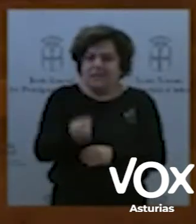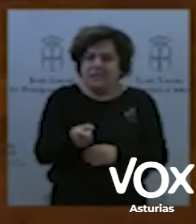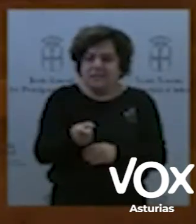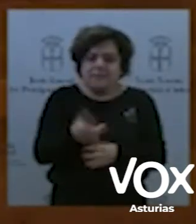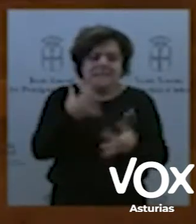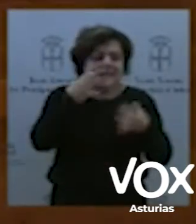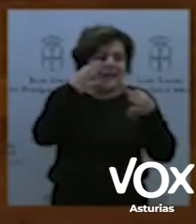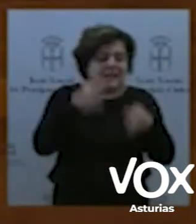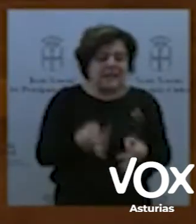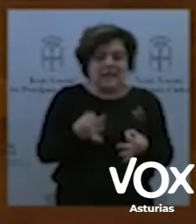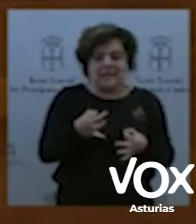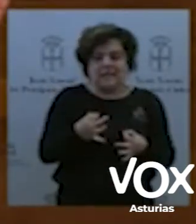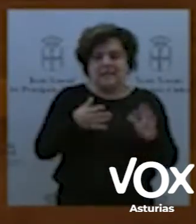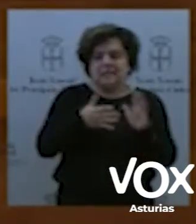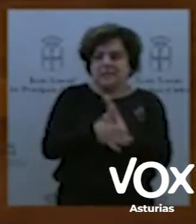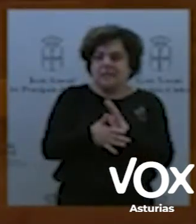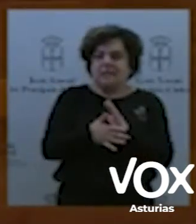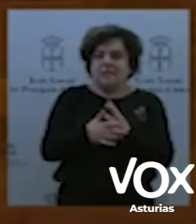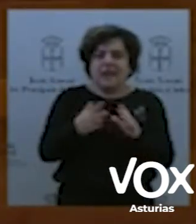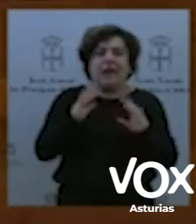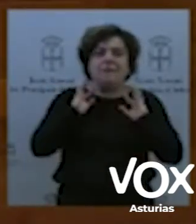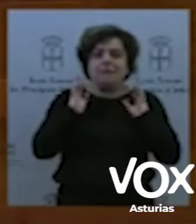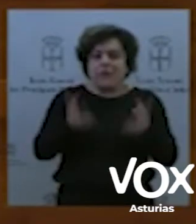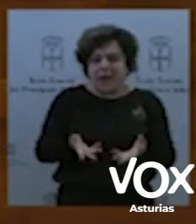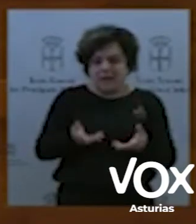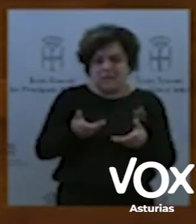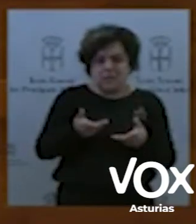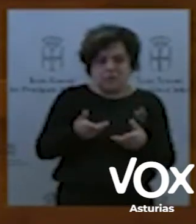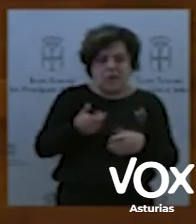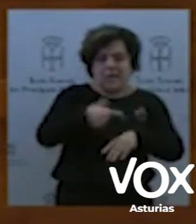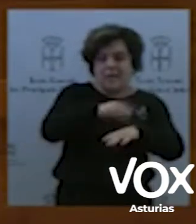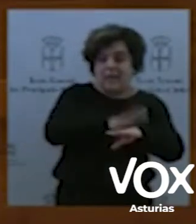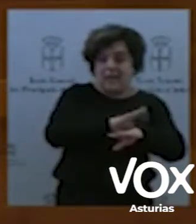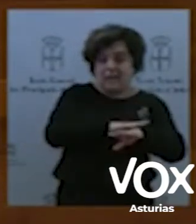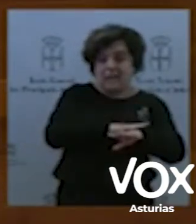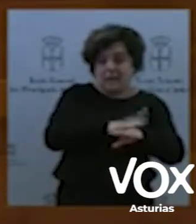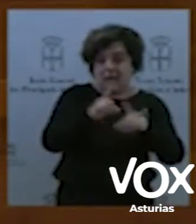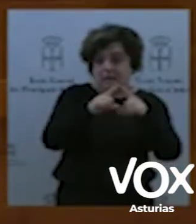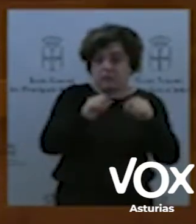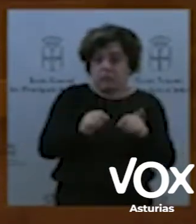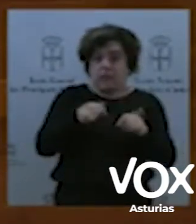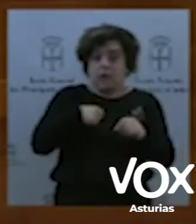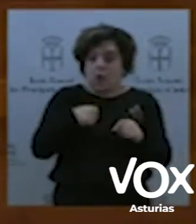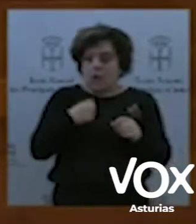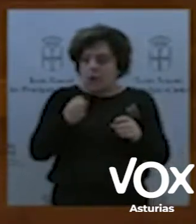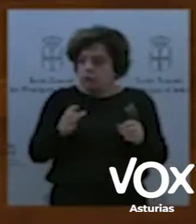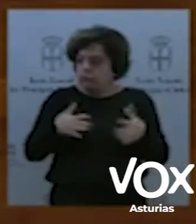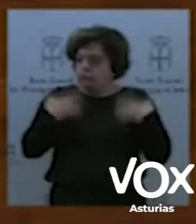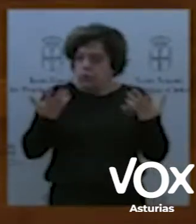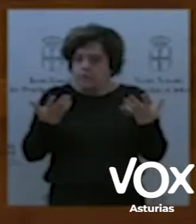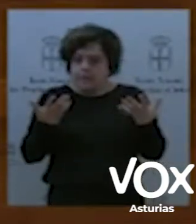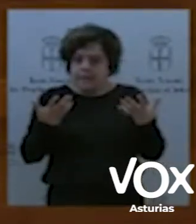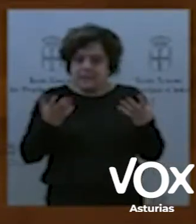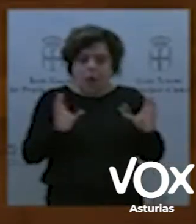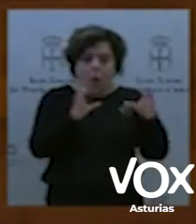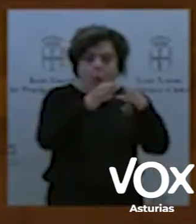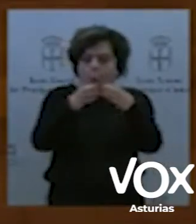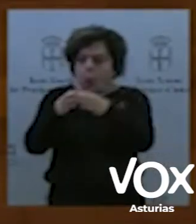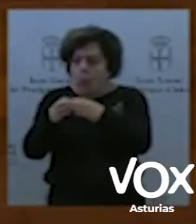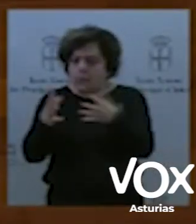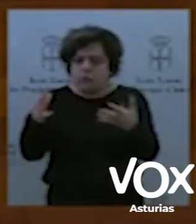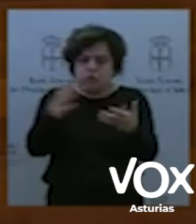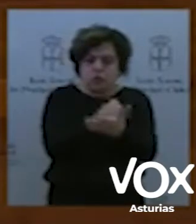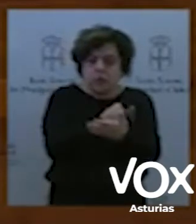izquierda asturiana. Y para nuestra sorpresa, hoy todos los grupos de esta Cámara, excepto Vox, los va a